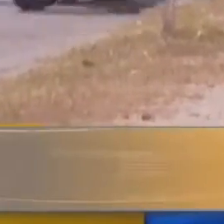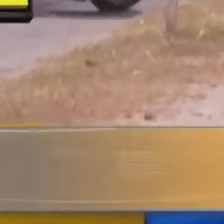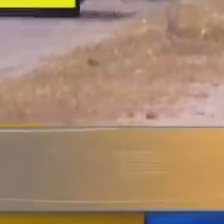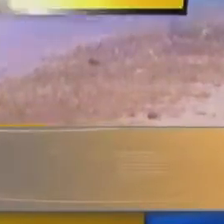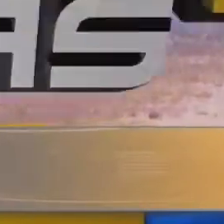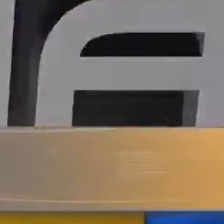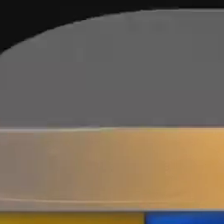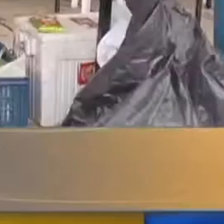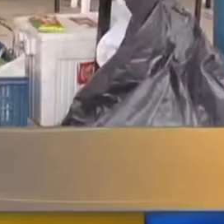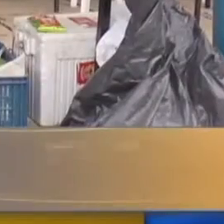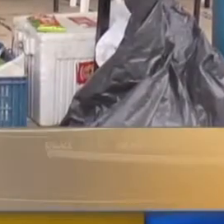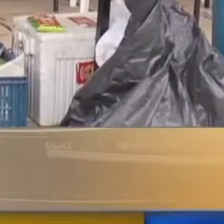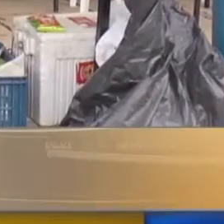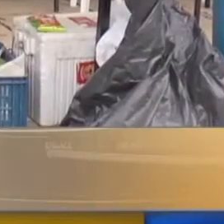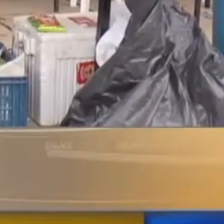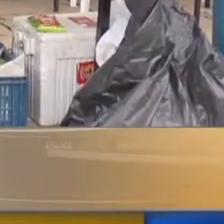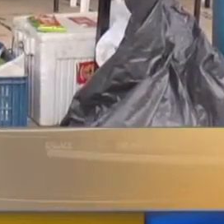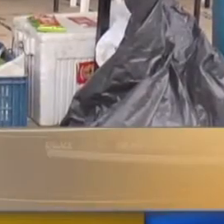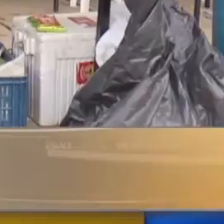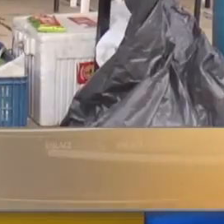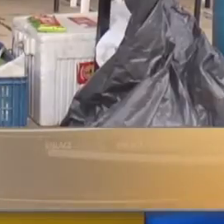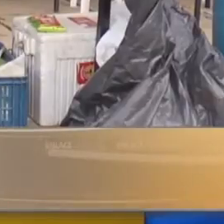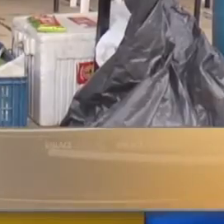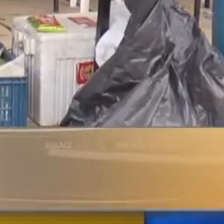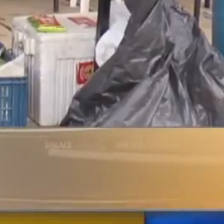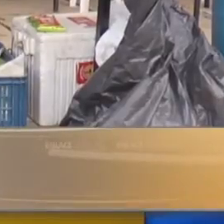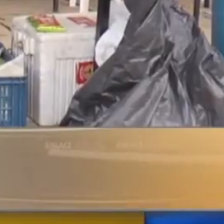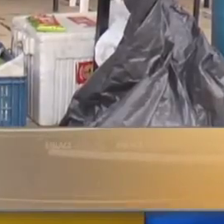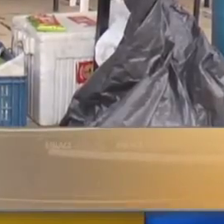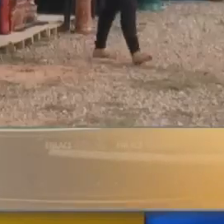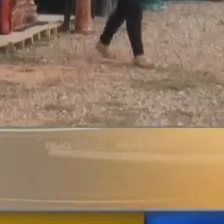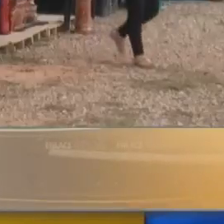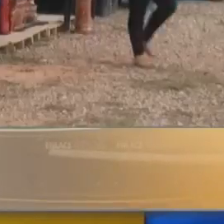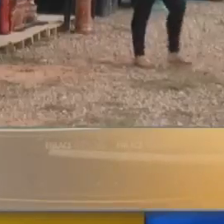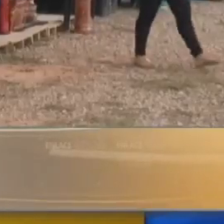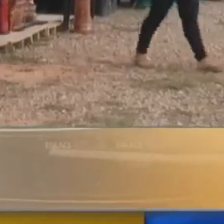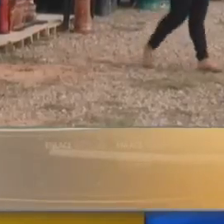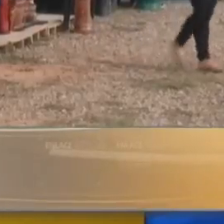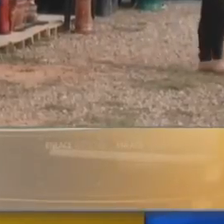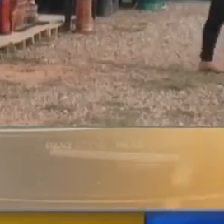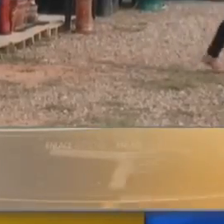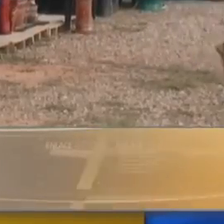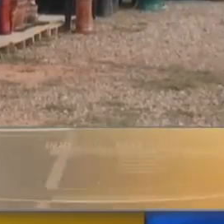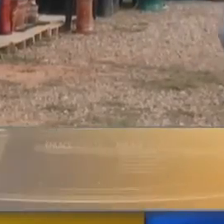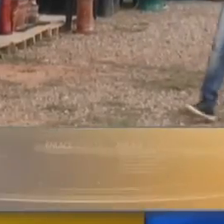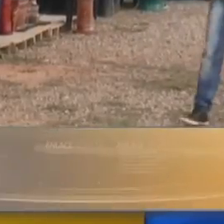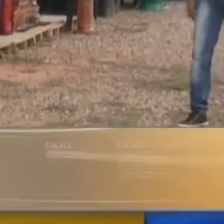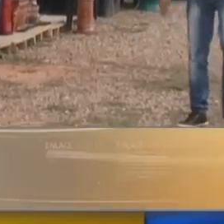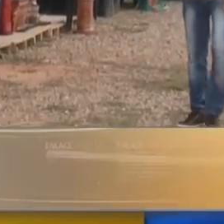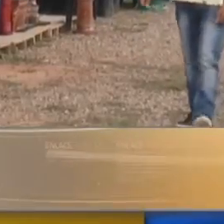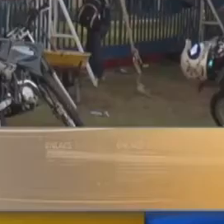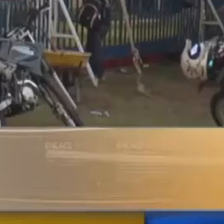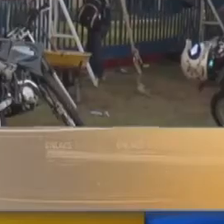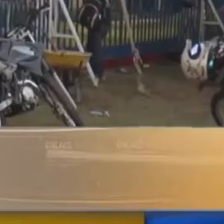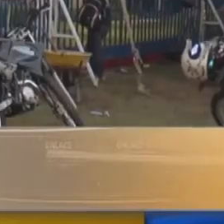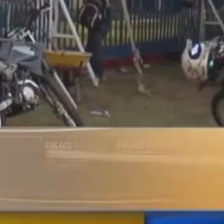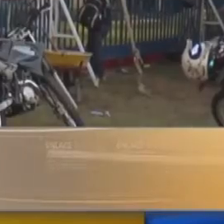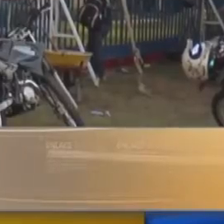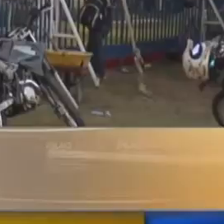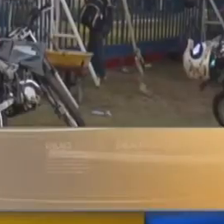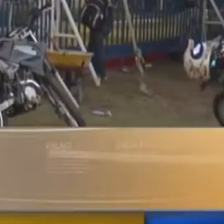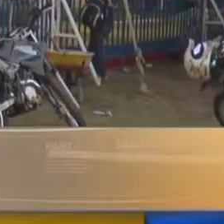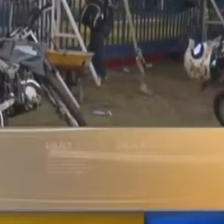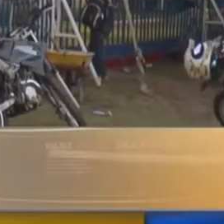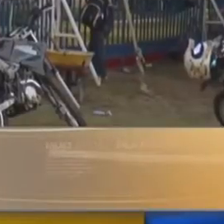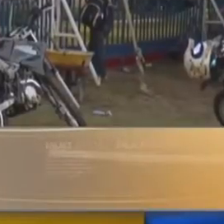colaboración de sus amigos. Y al cierre, inició programación académica de la Feria Agropecuaria y Agroindustrial Feriagro. Un experto en ganado dirigió